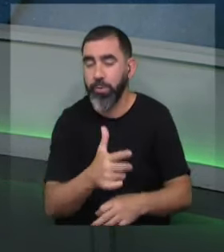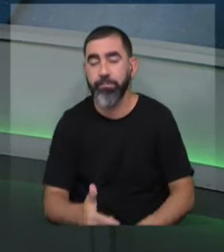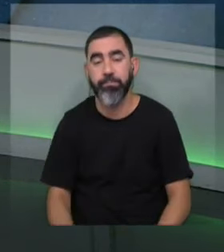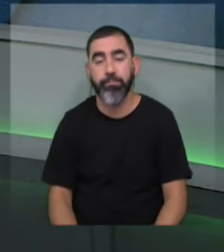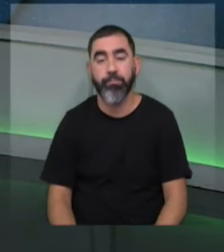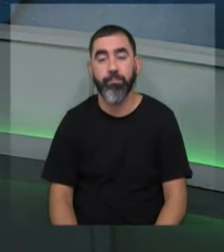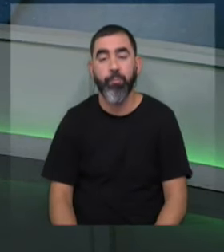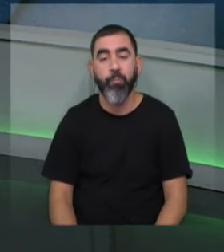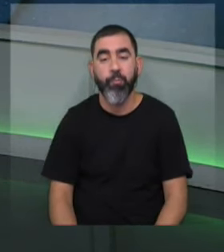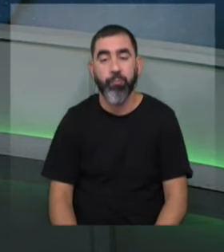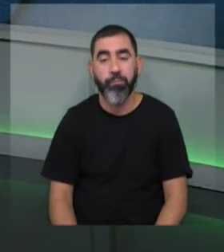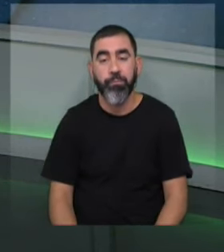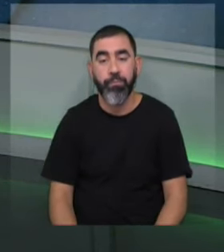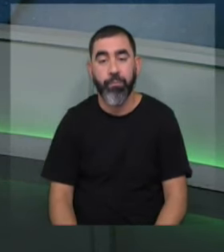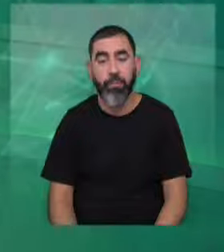les da garantías.